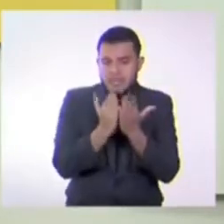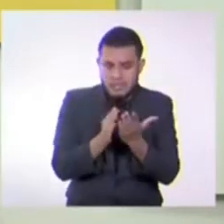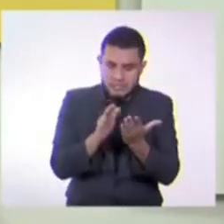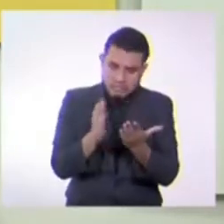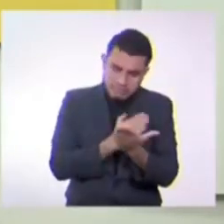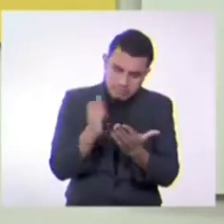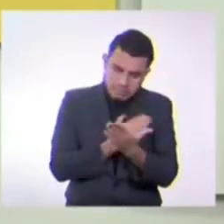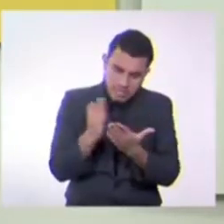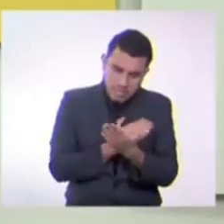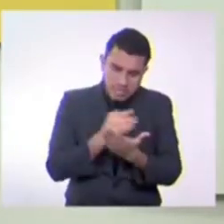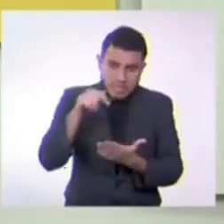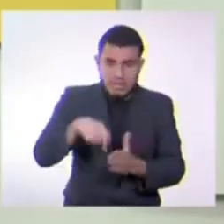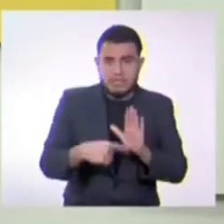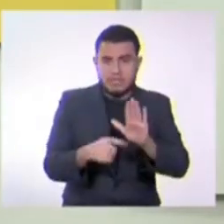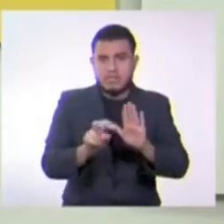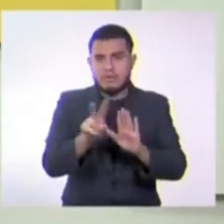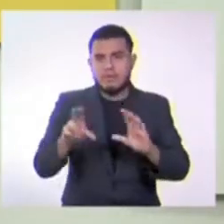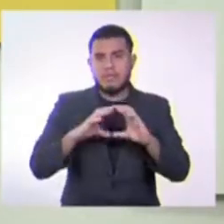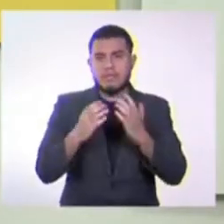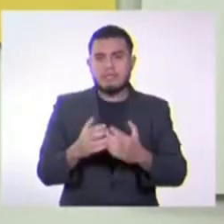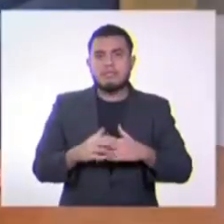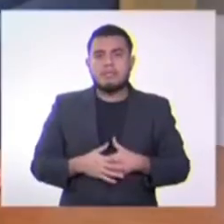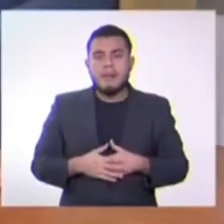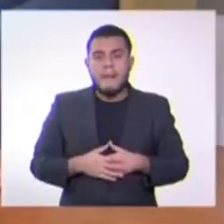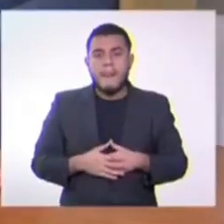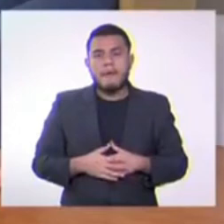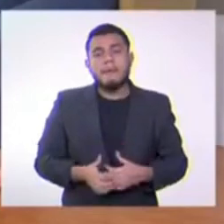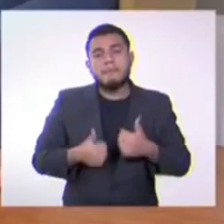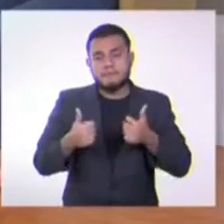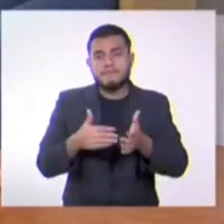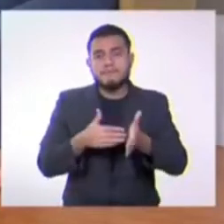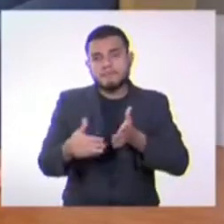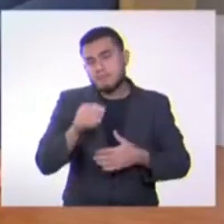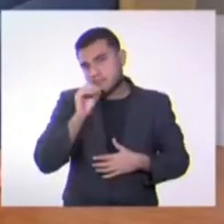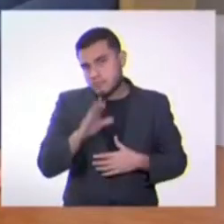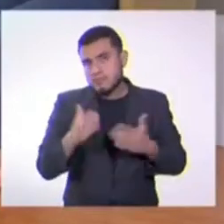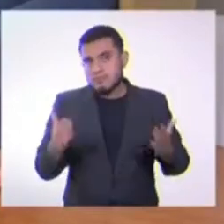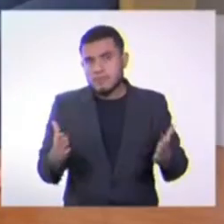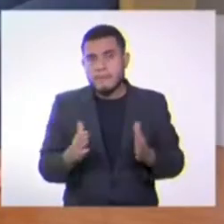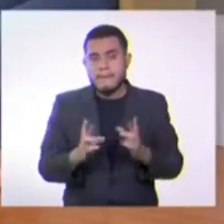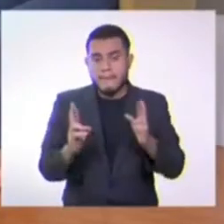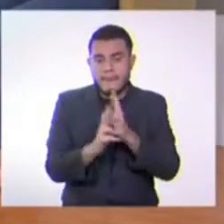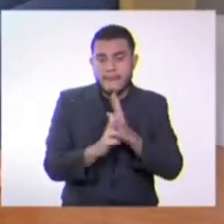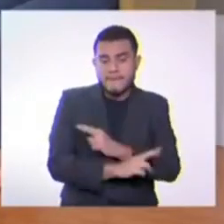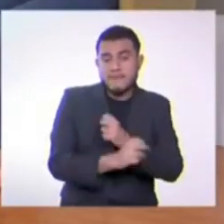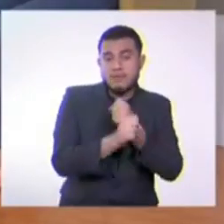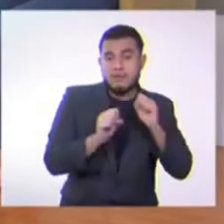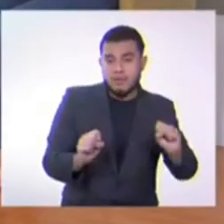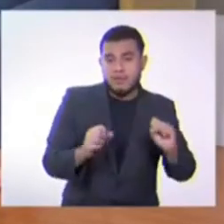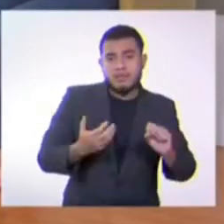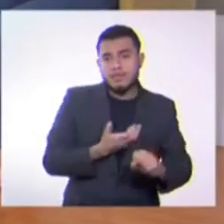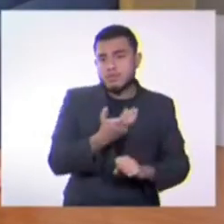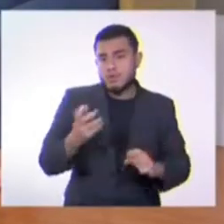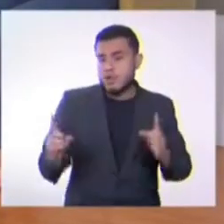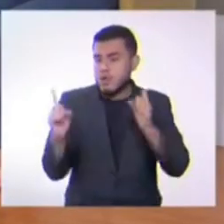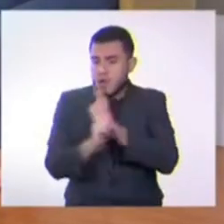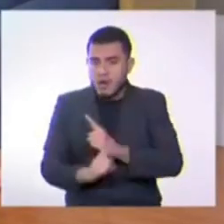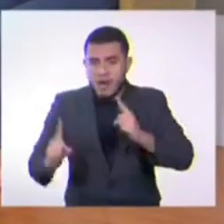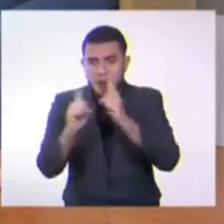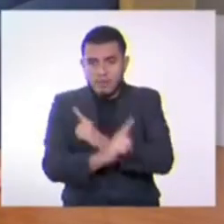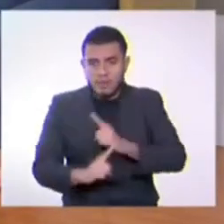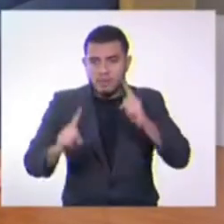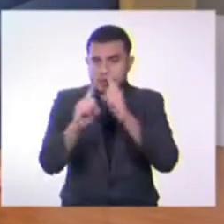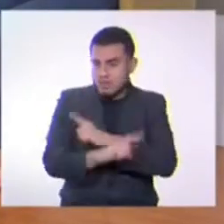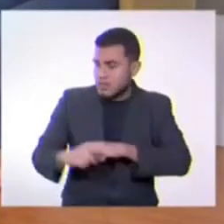que hemos tenido en esta teleclase? Bueno, vamos a comenzar diciendo las reformas liberales, que fueron todos esos cambios que se dieron,